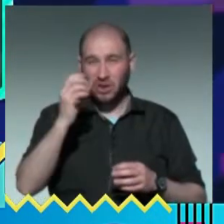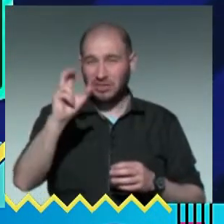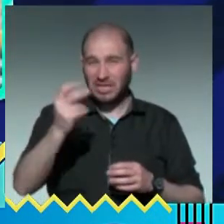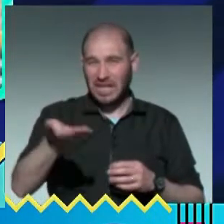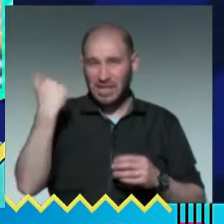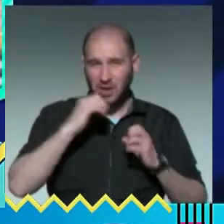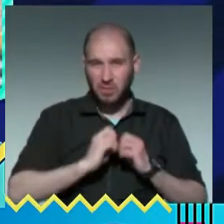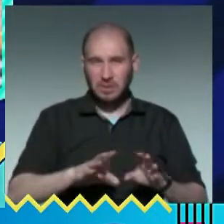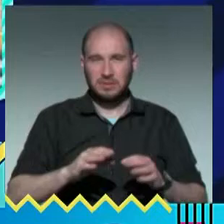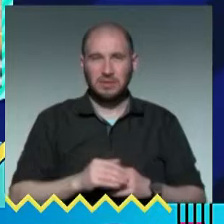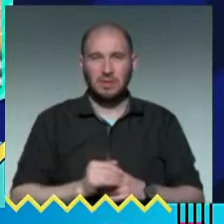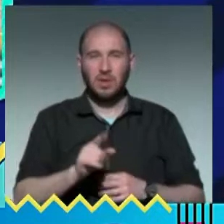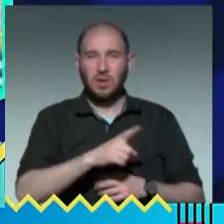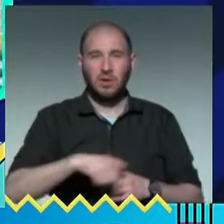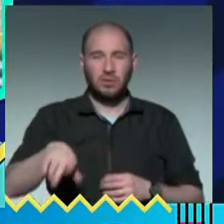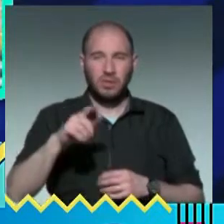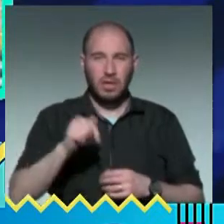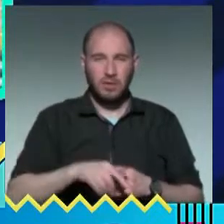años. Nosotros estamos